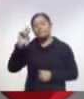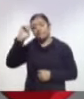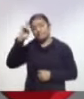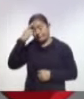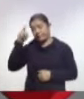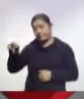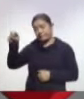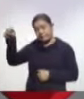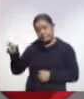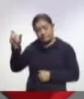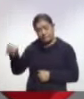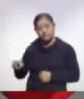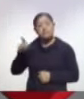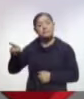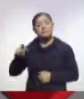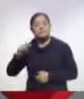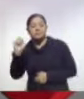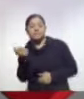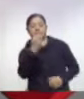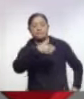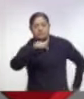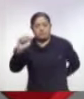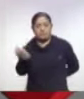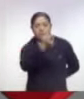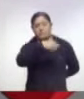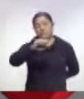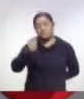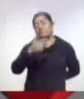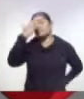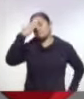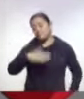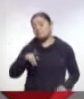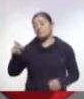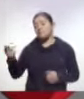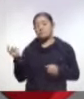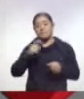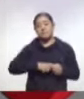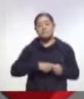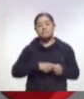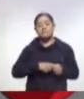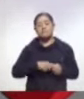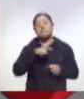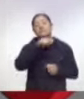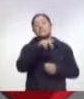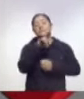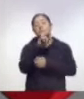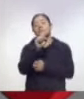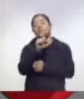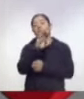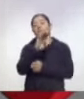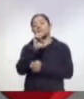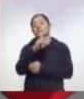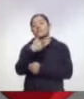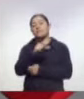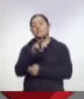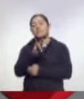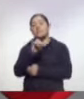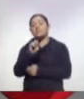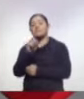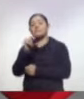esgrimista mexicana. Así es. Y se tuvo que nacionalizar en Uzbekistán para poder continuar